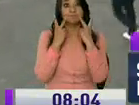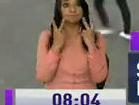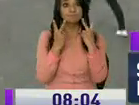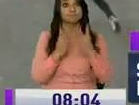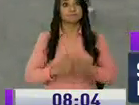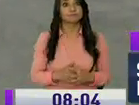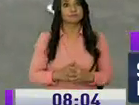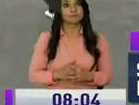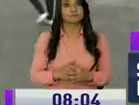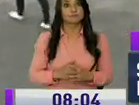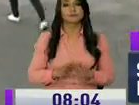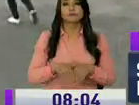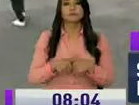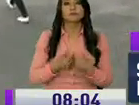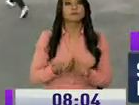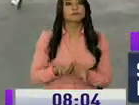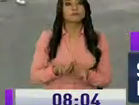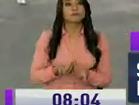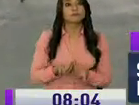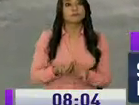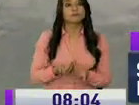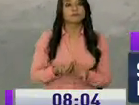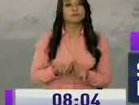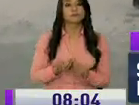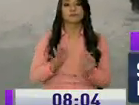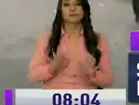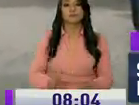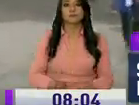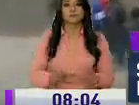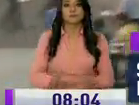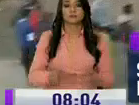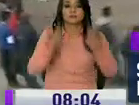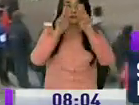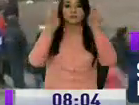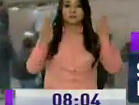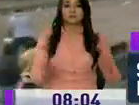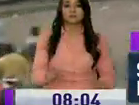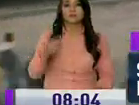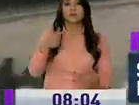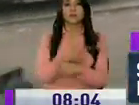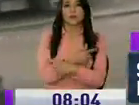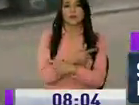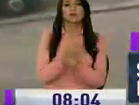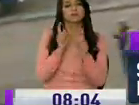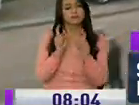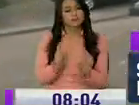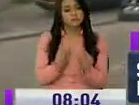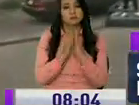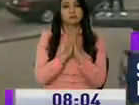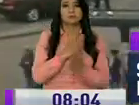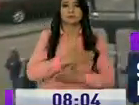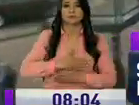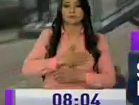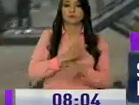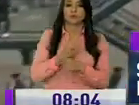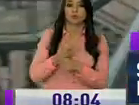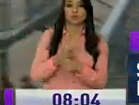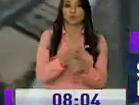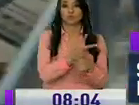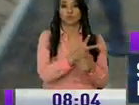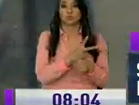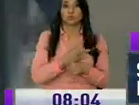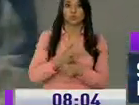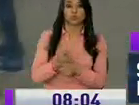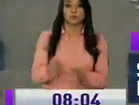televidentes, cómo se encuentra entonces la situación aquí en el puente de Guajaló. Tomen las debidas precauciones, están cerrando